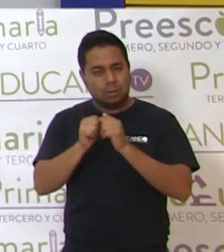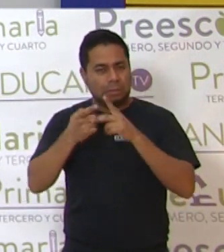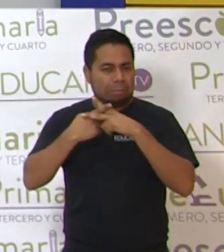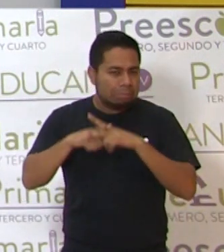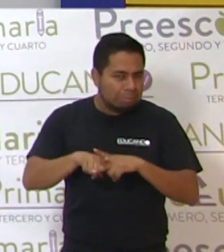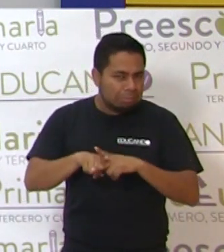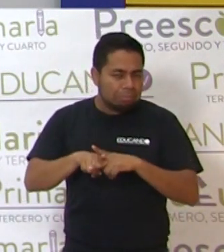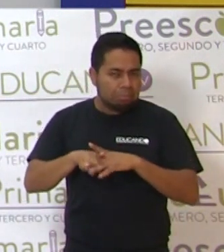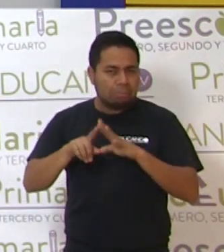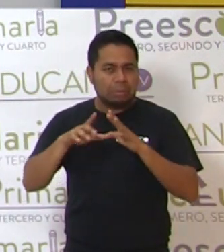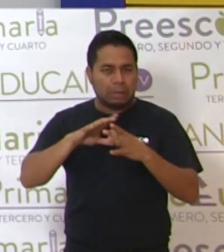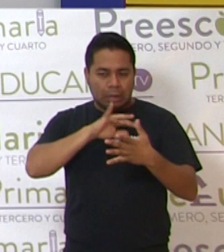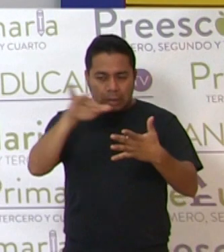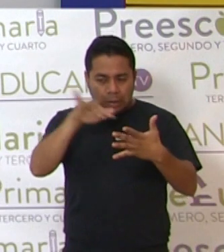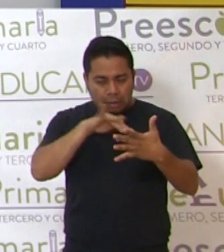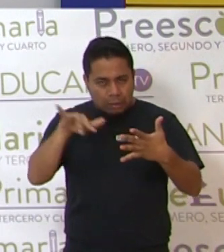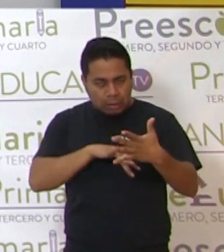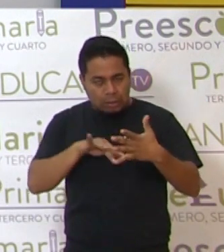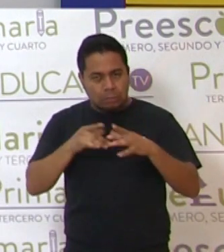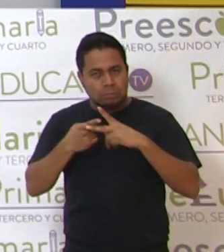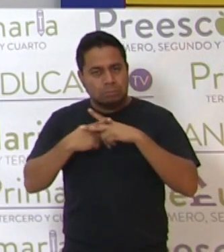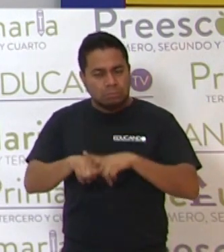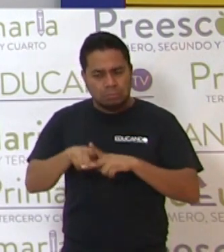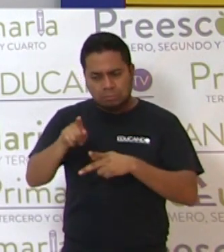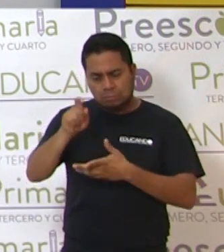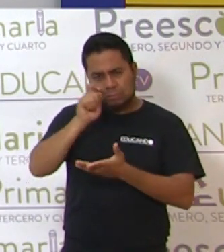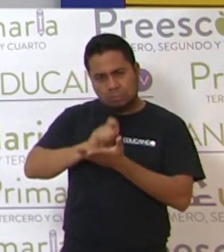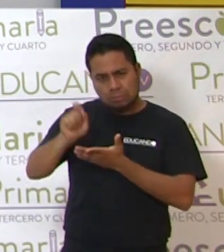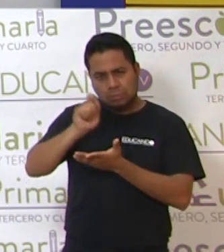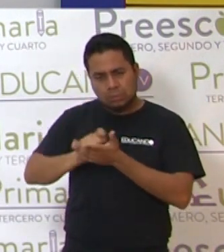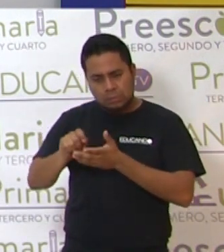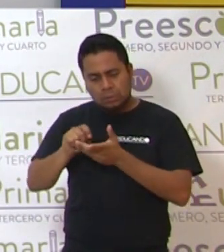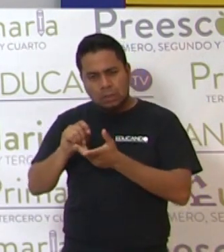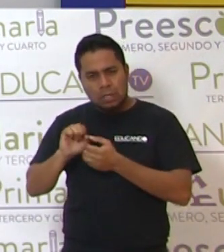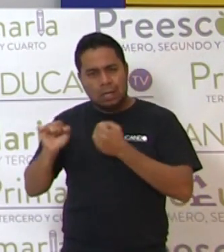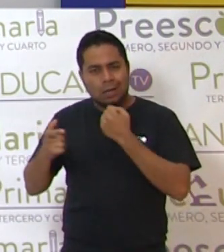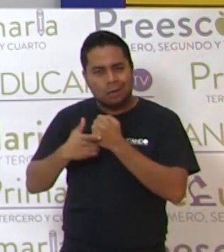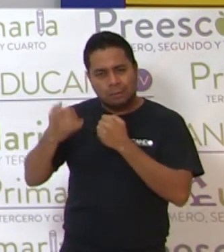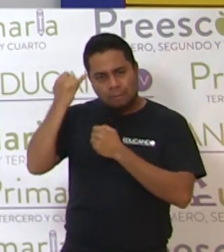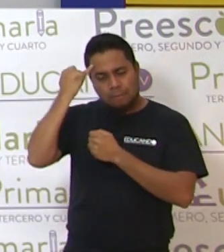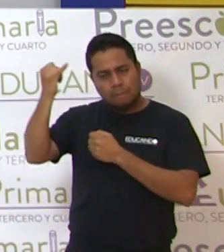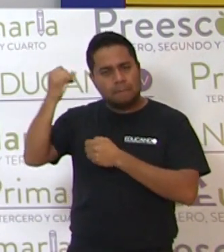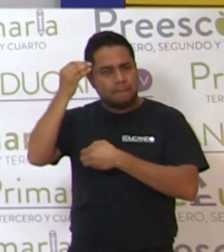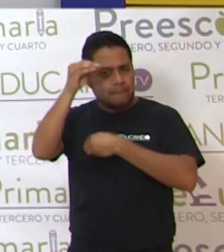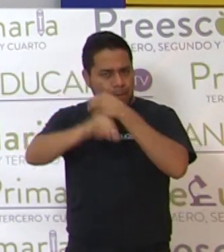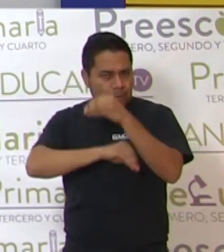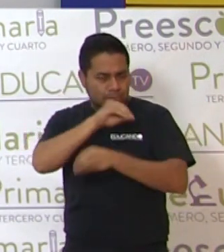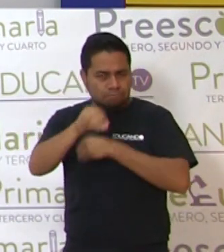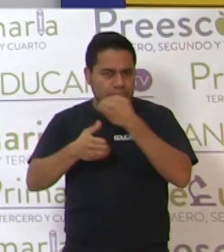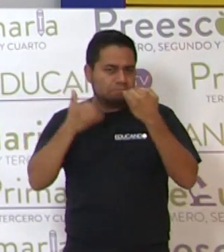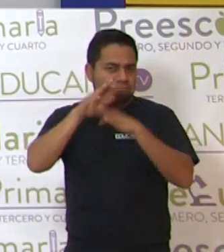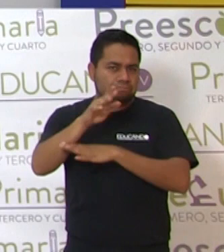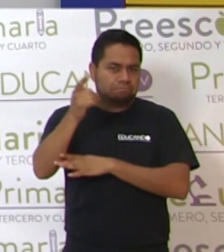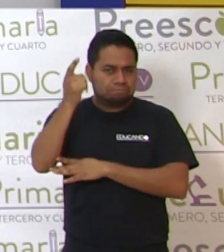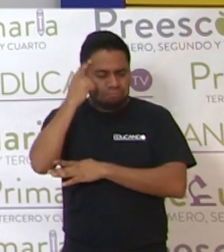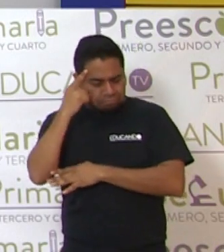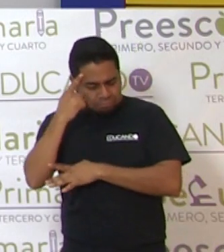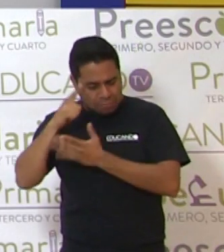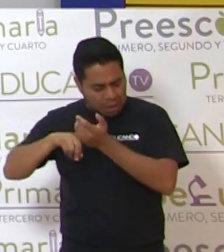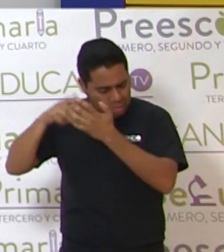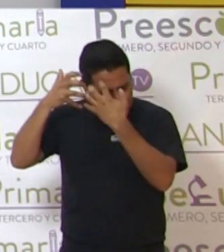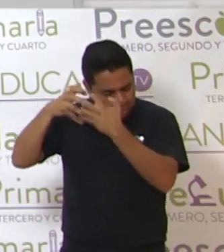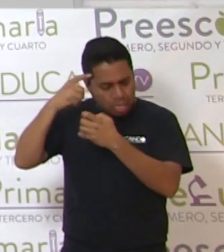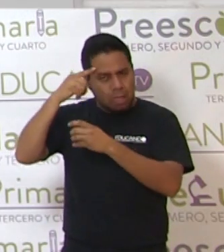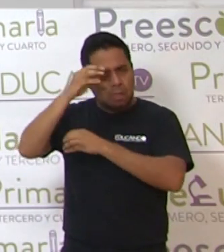un texto y empezar a anotar cualquier idea que te surja en tu idea, en tu cabeza, en tu cerebro, para